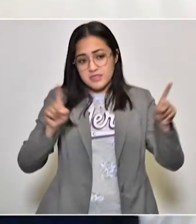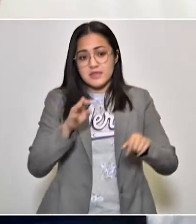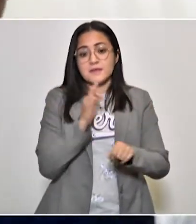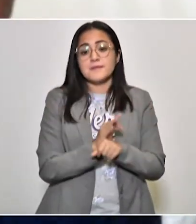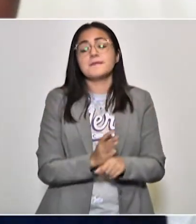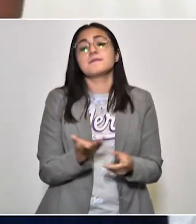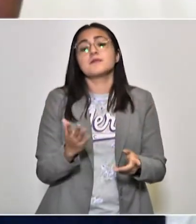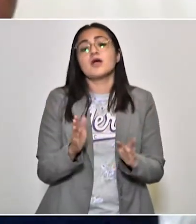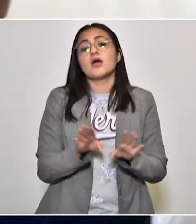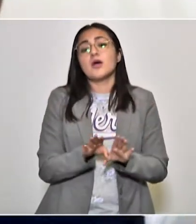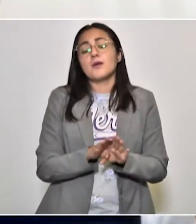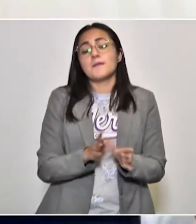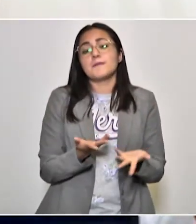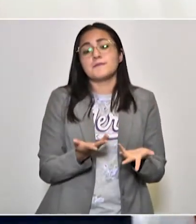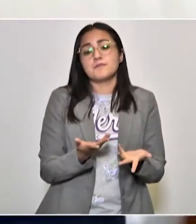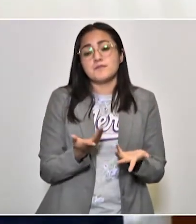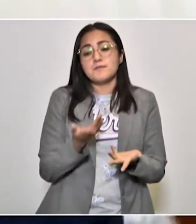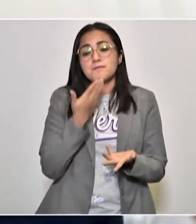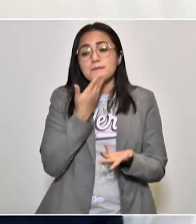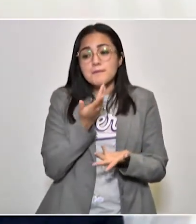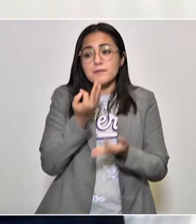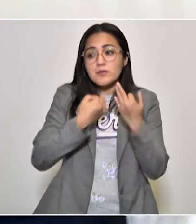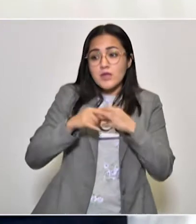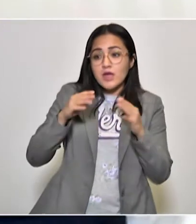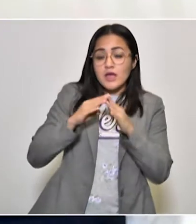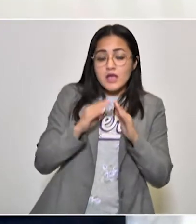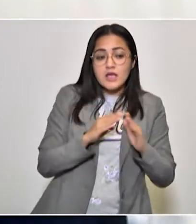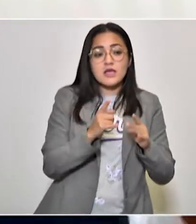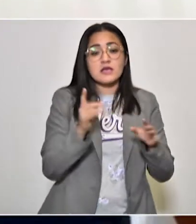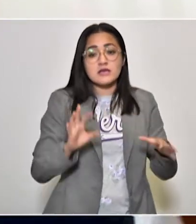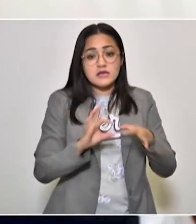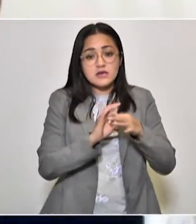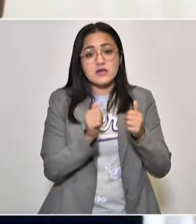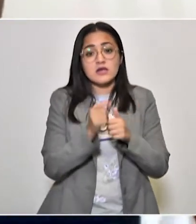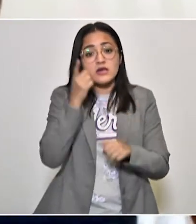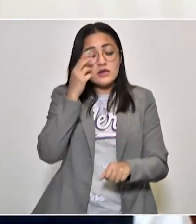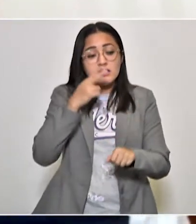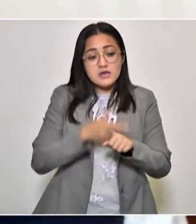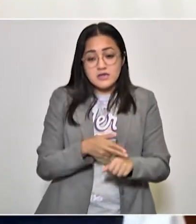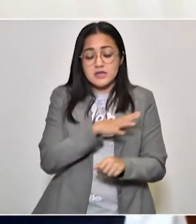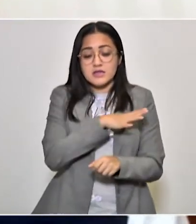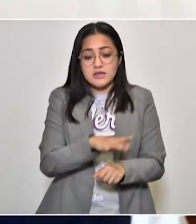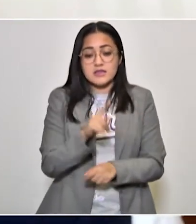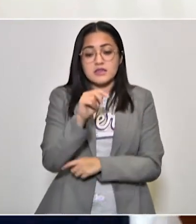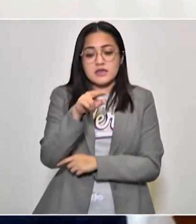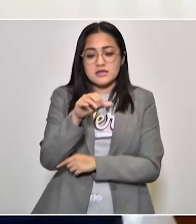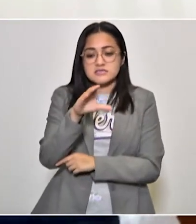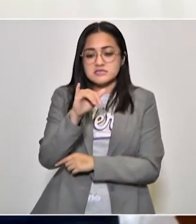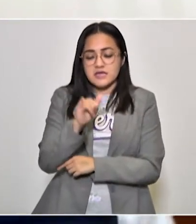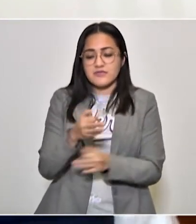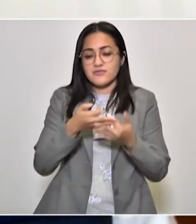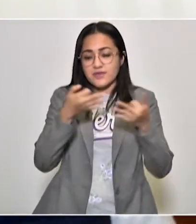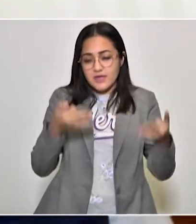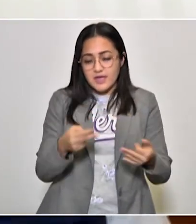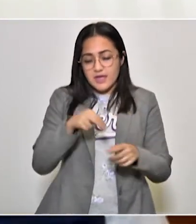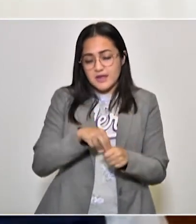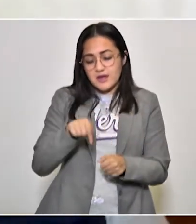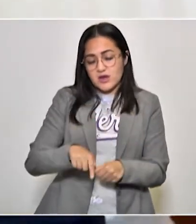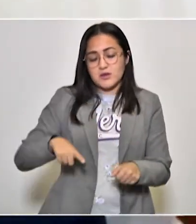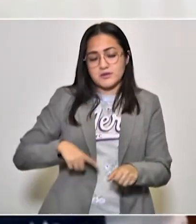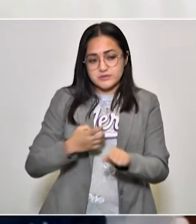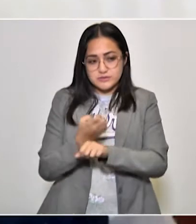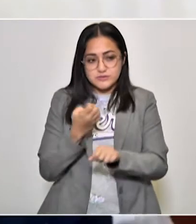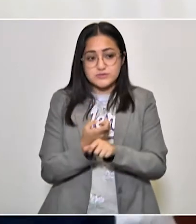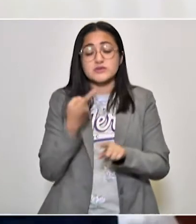bienes patrimoniales del municipio de puebla coordinándose con la dirección general de tenencia de la tierra del gobierno del estado en el